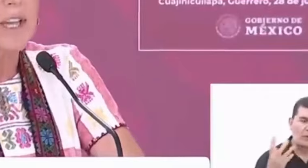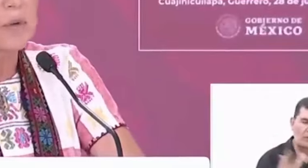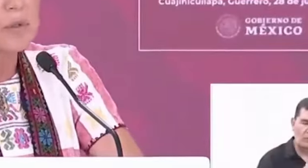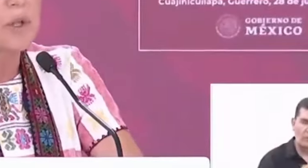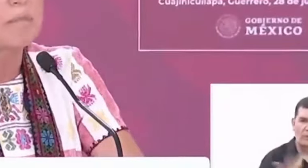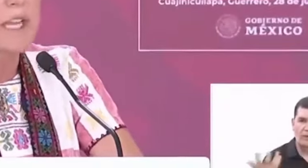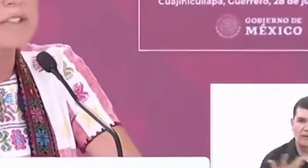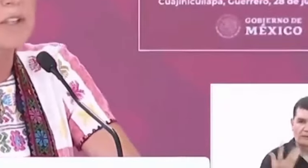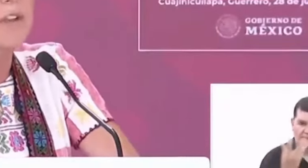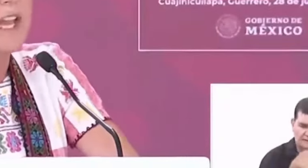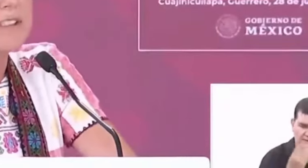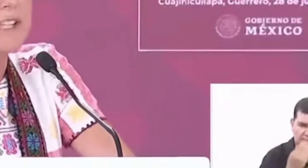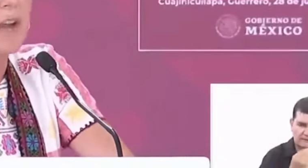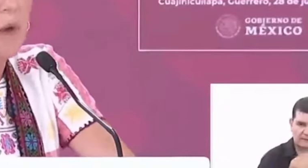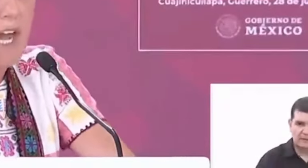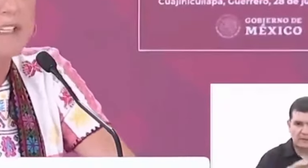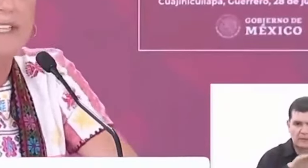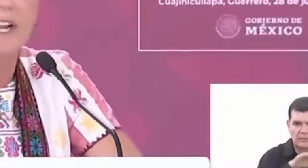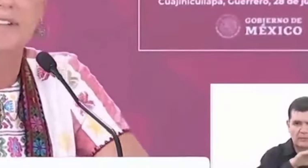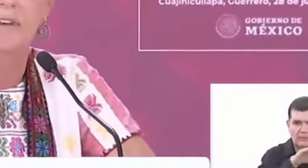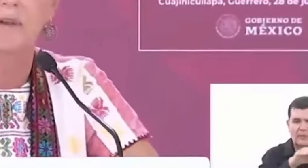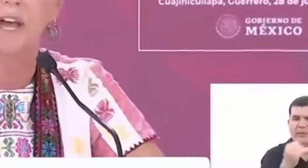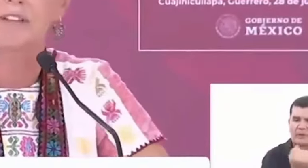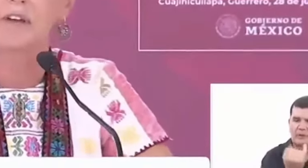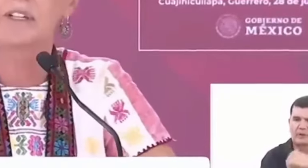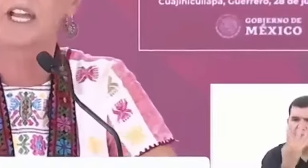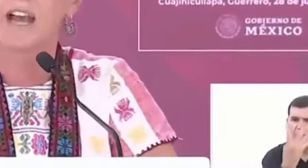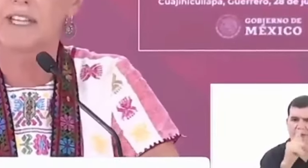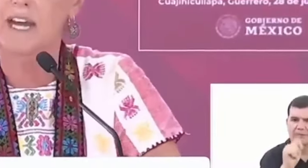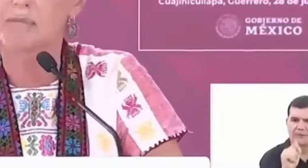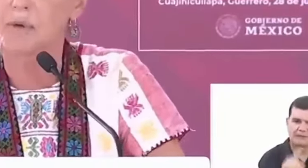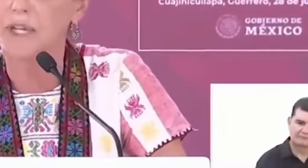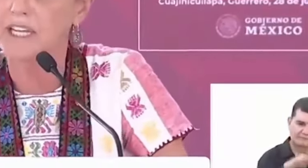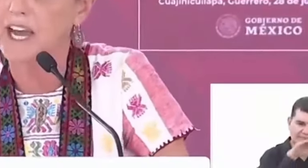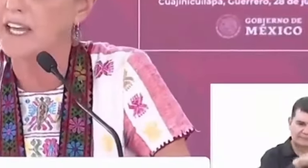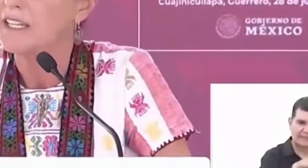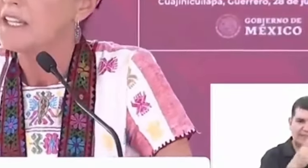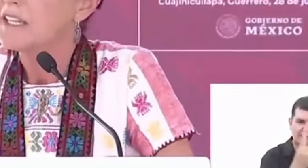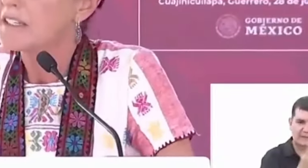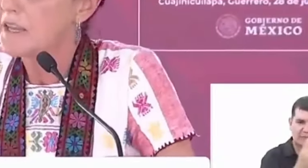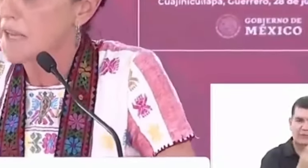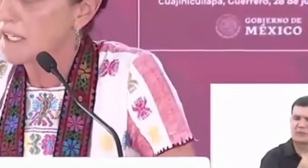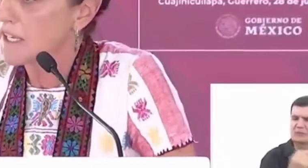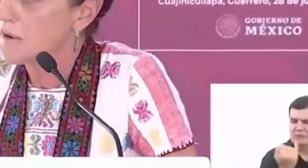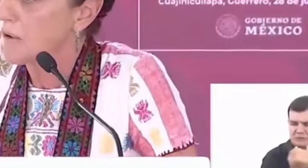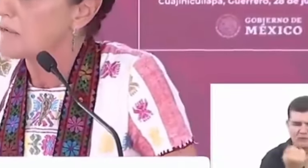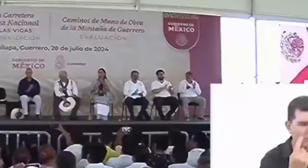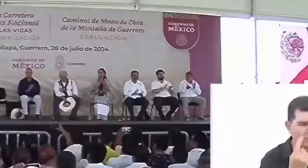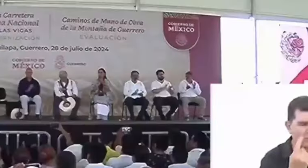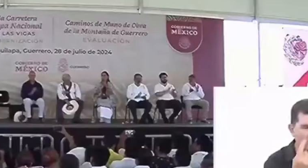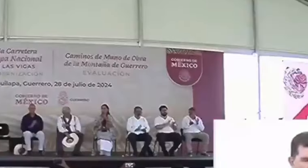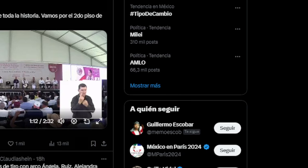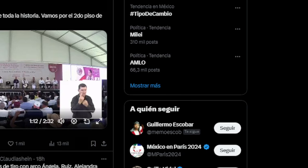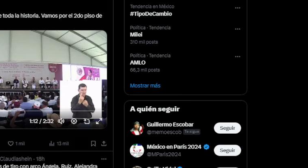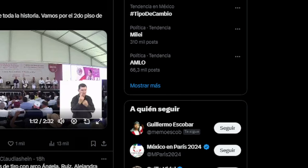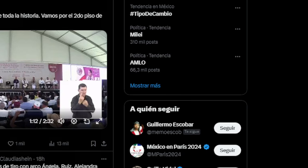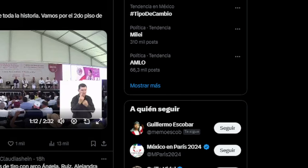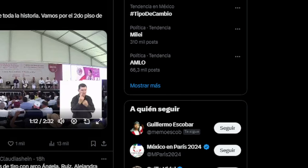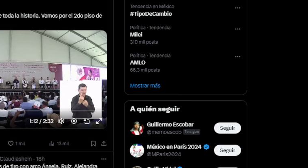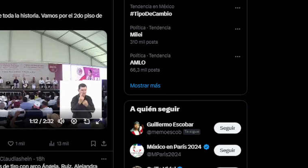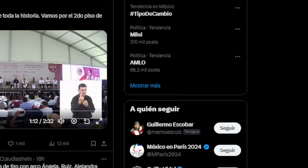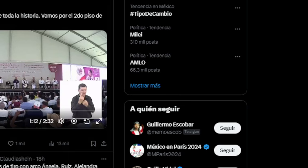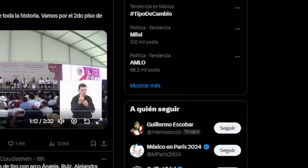el segundo piso de esta cuarta transformación de la vida pública de México.